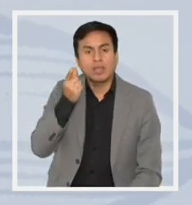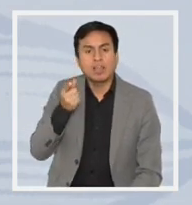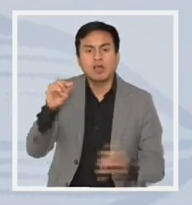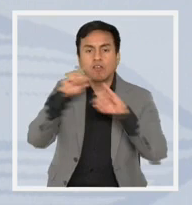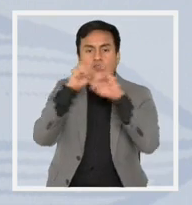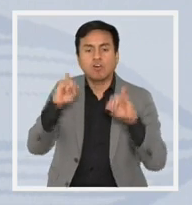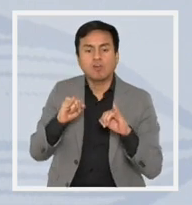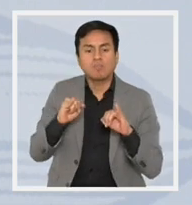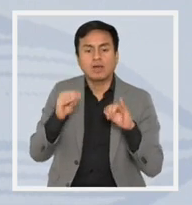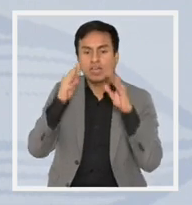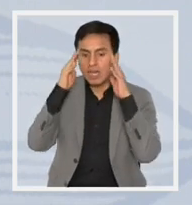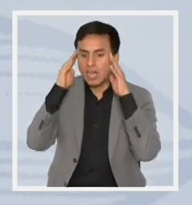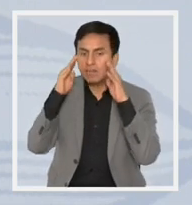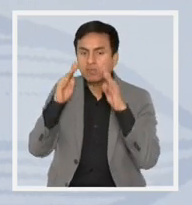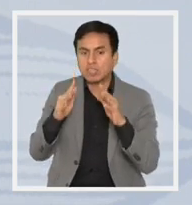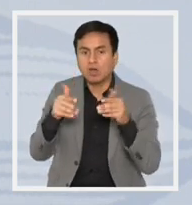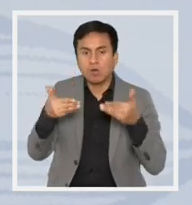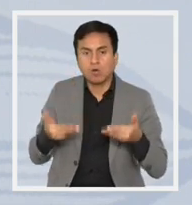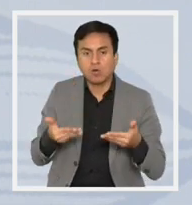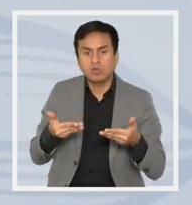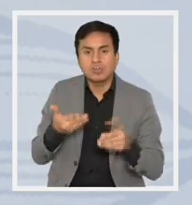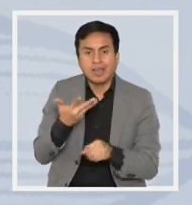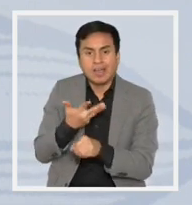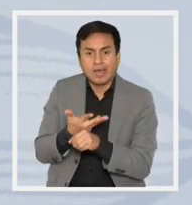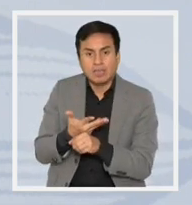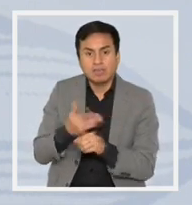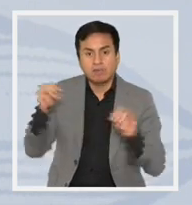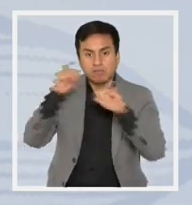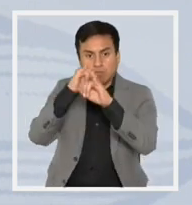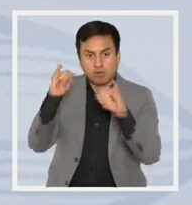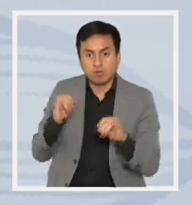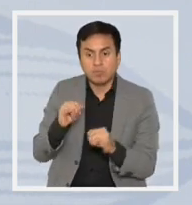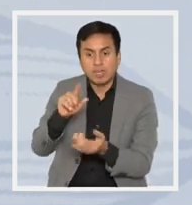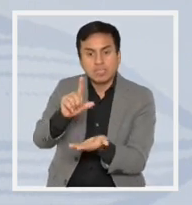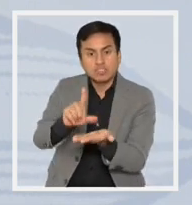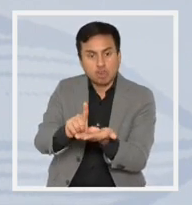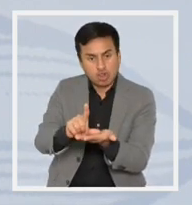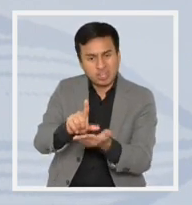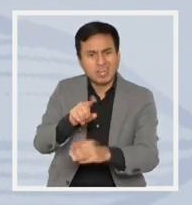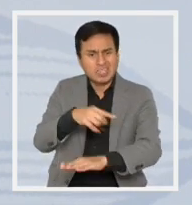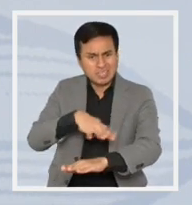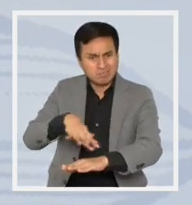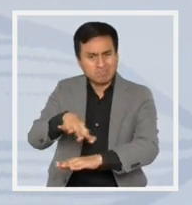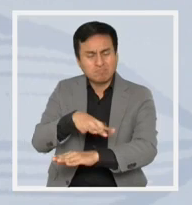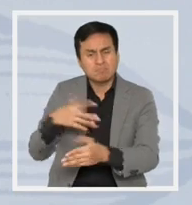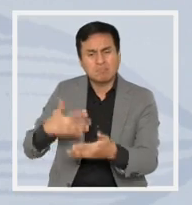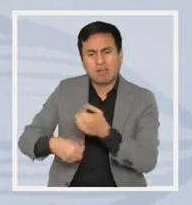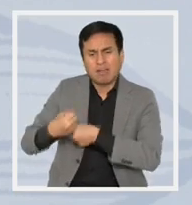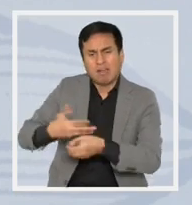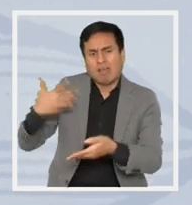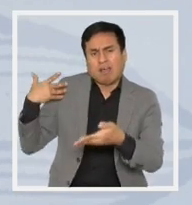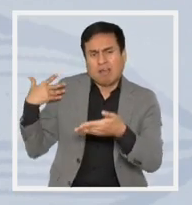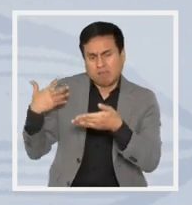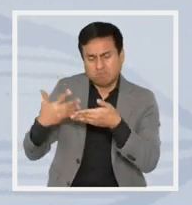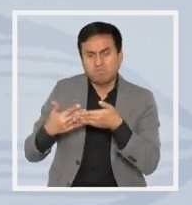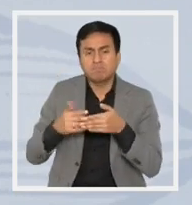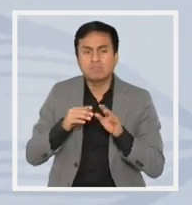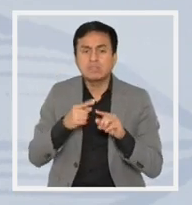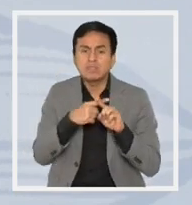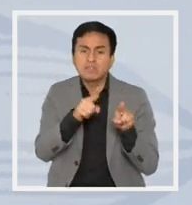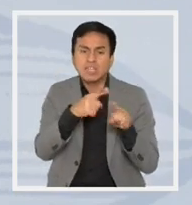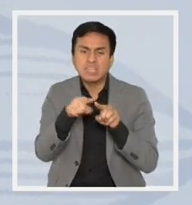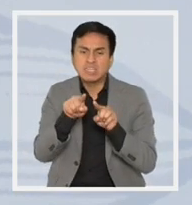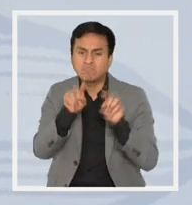nuestra forma de abordar lo que hoy día sucede en la zona y que sucede hace larga data tiene